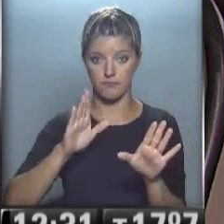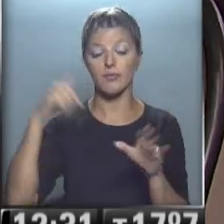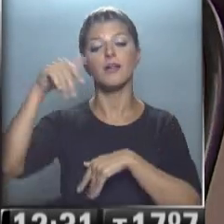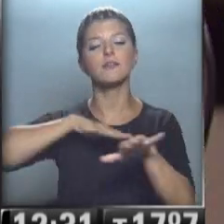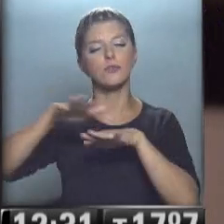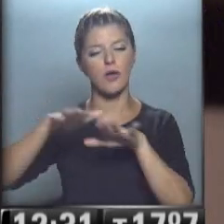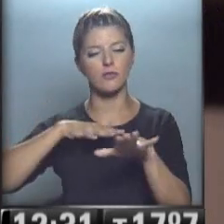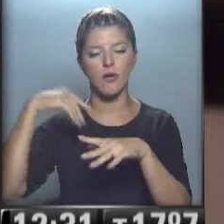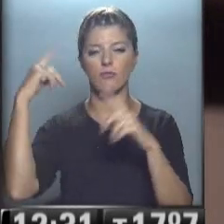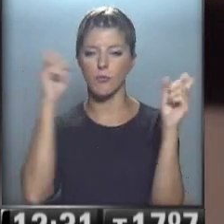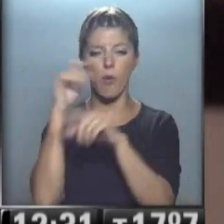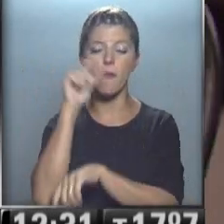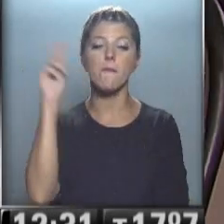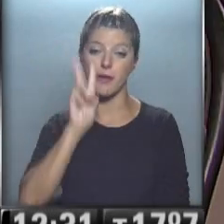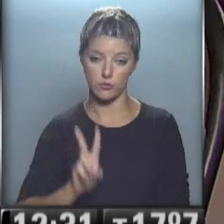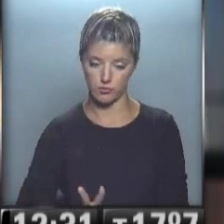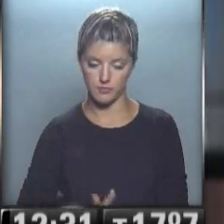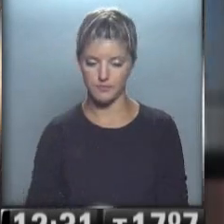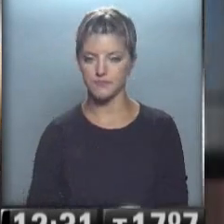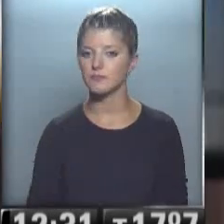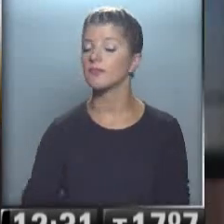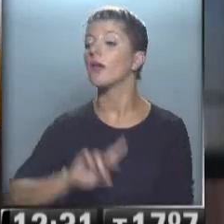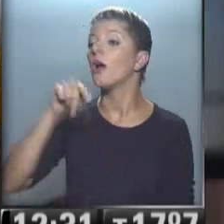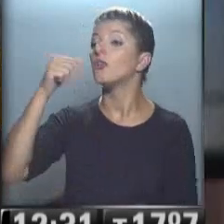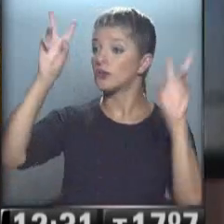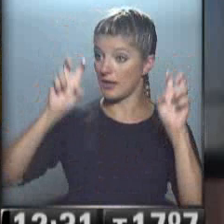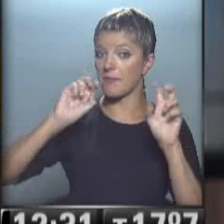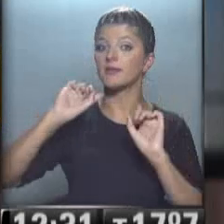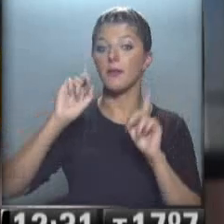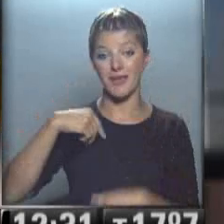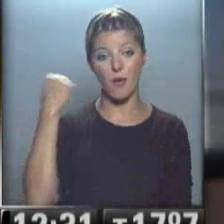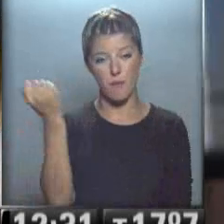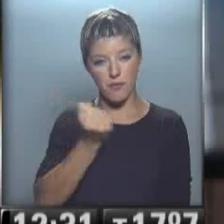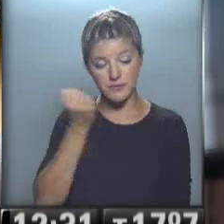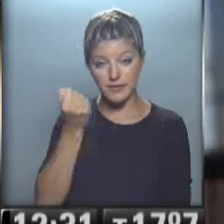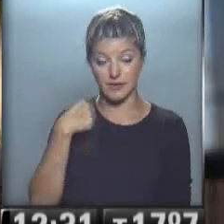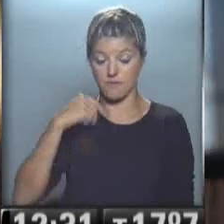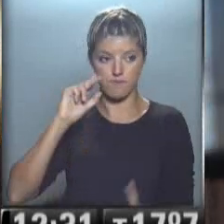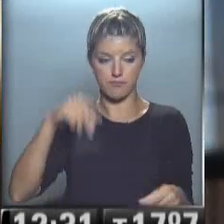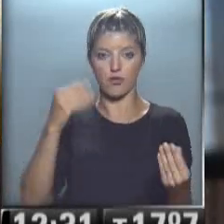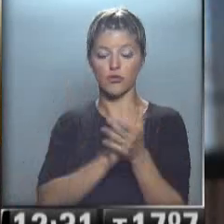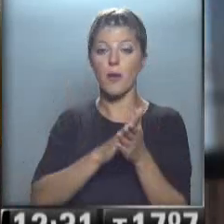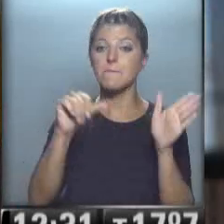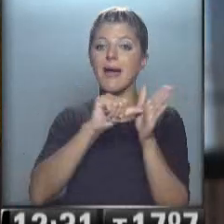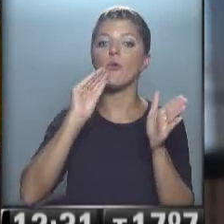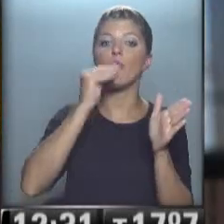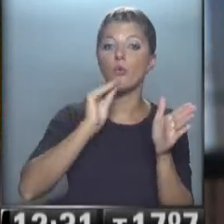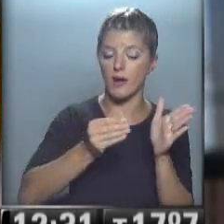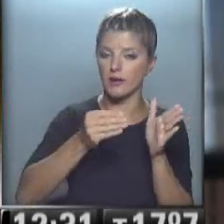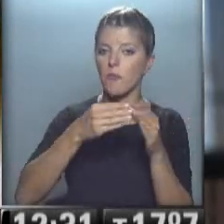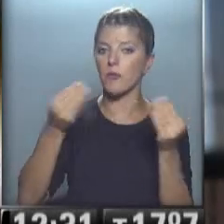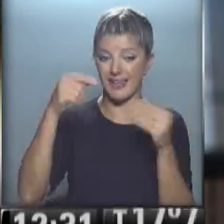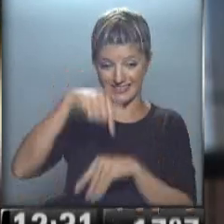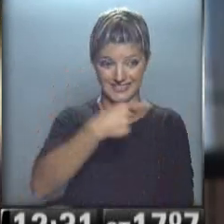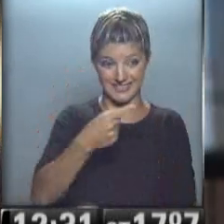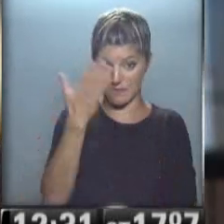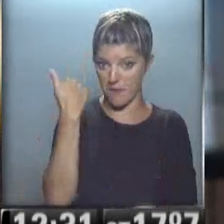abierto que que existe en Venezuela no y el otro tema también que da giros Este impensados es el tema de Ucrania no porque lo que sucedió